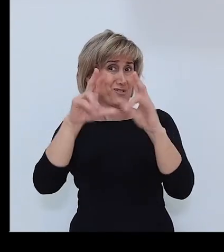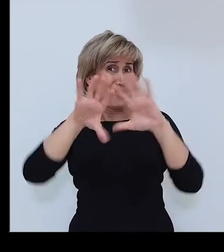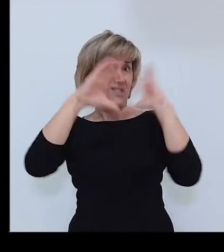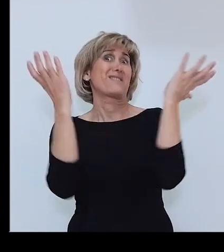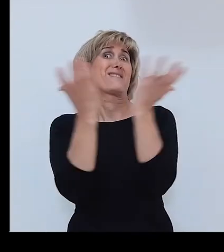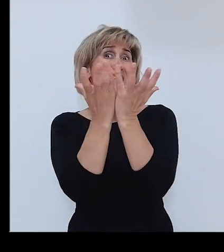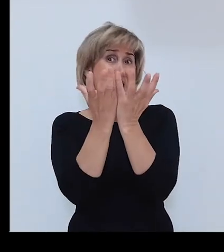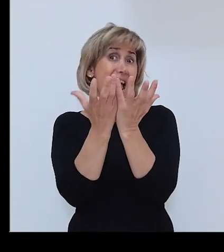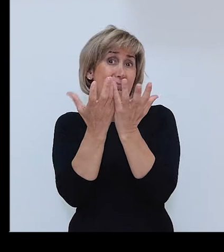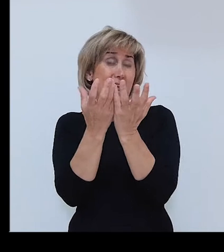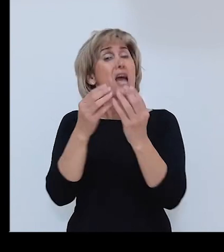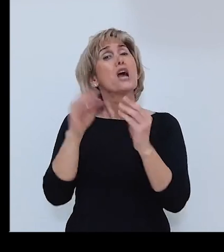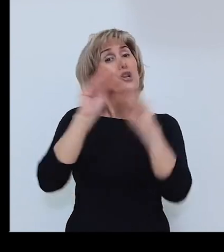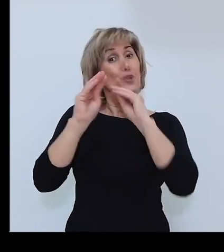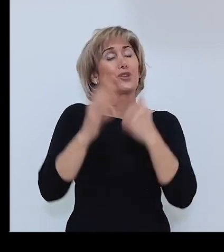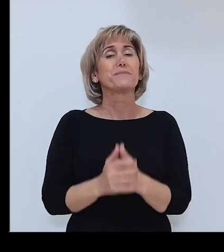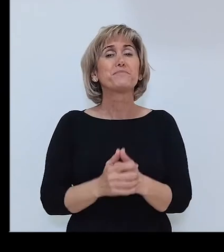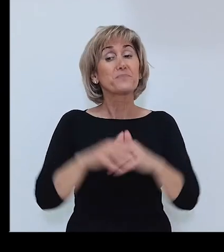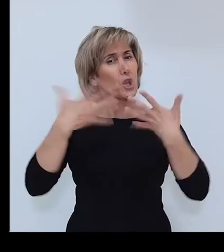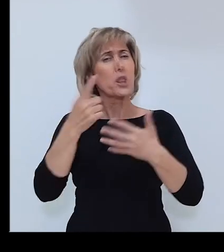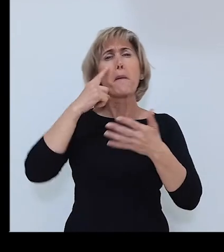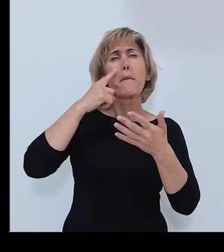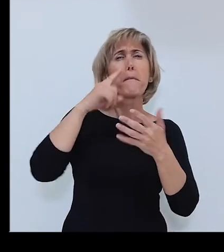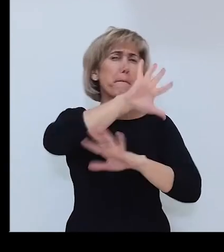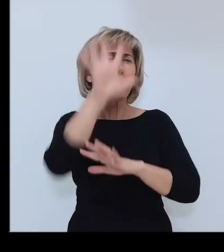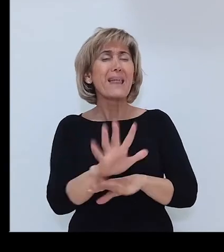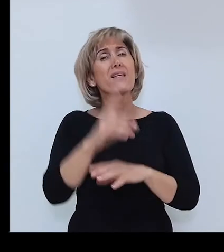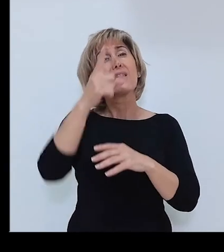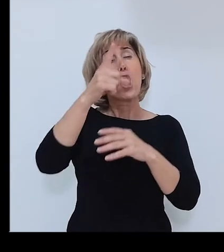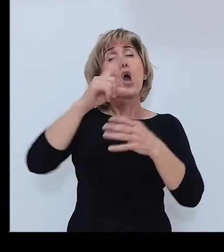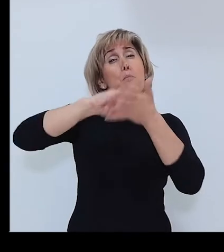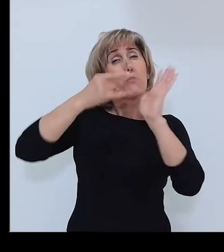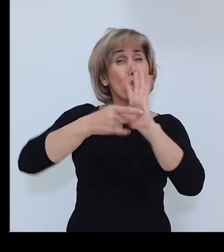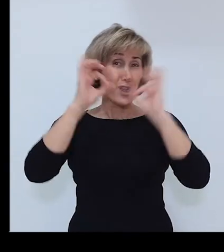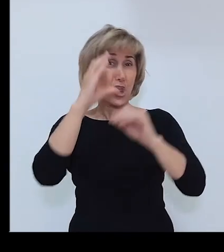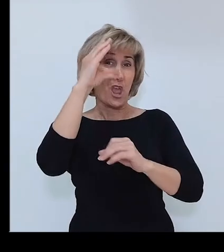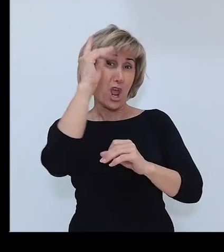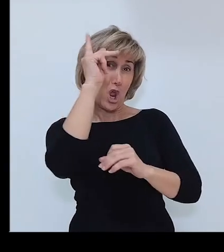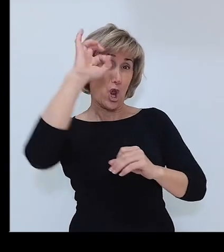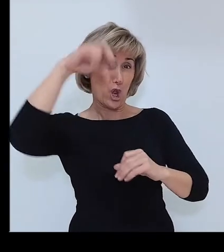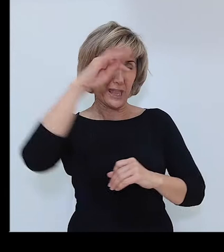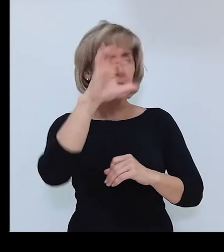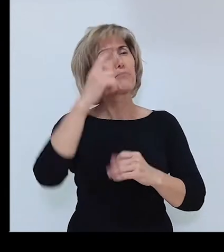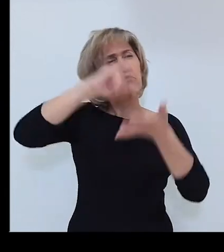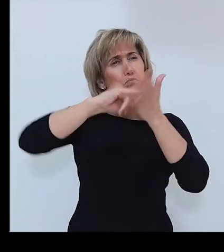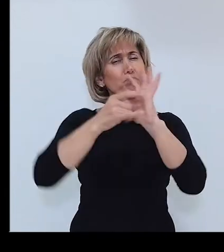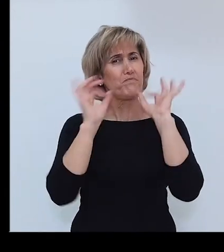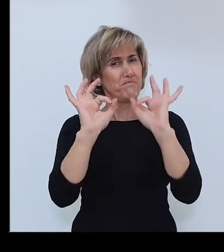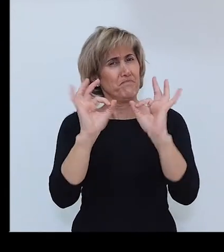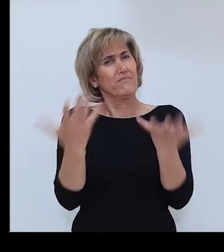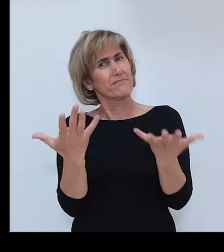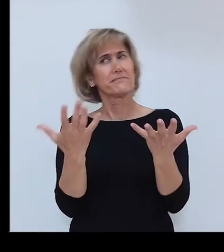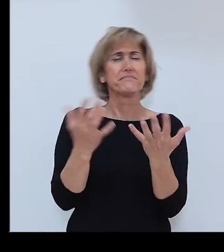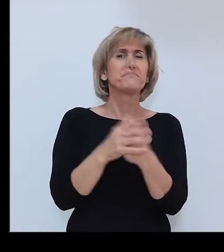sentido, exactamente muy parecido al proyecto que tenía Comte, lo que pasa es que es un proyecto muy diferente, ¿no? Entonces,